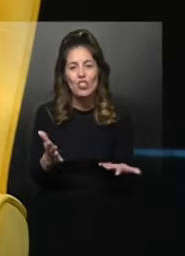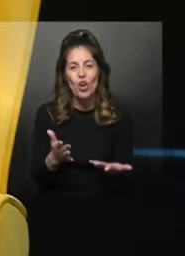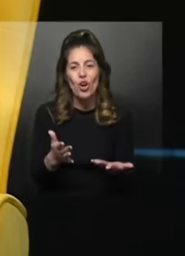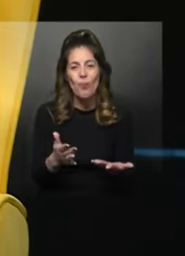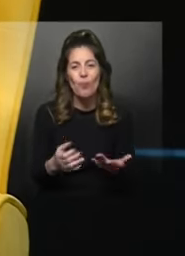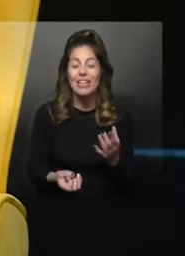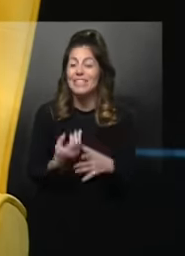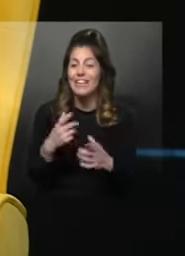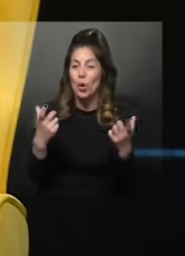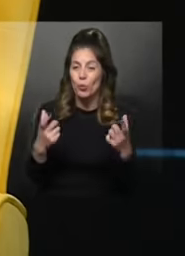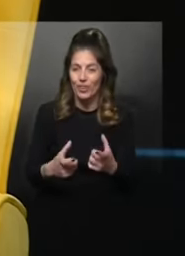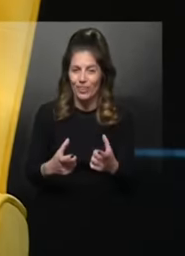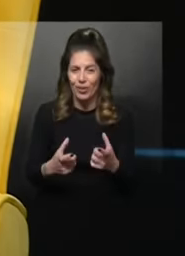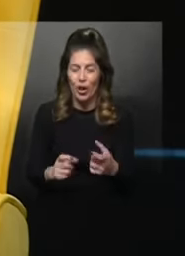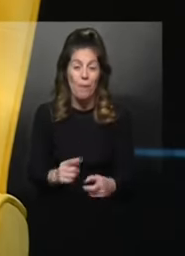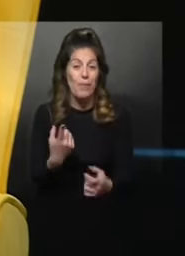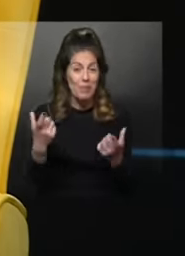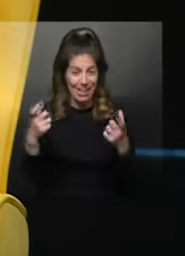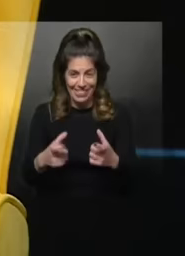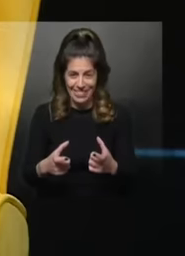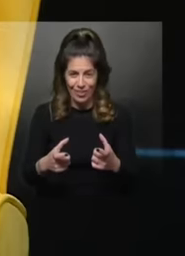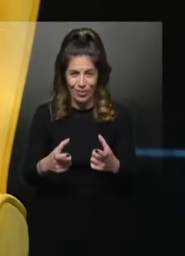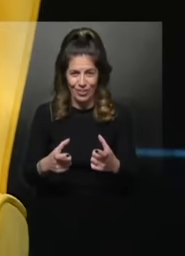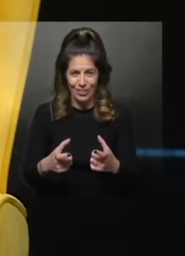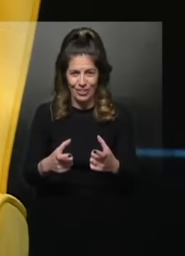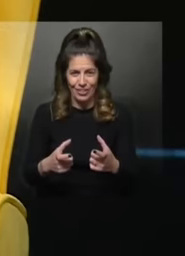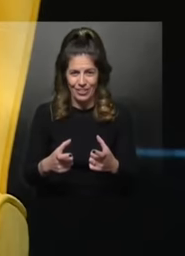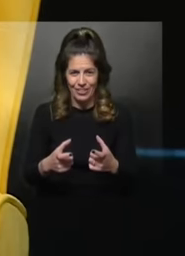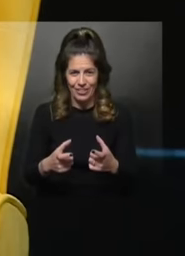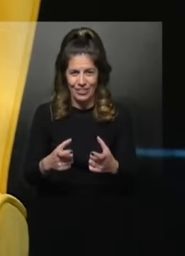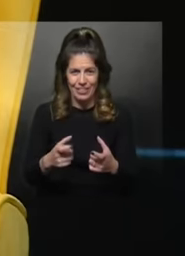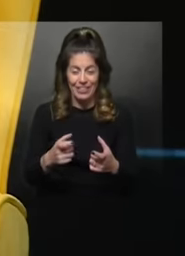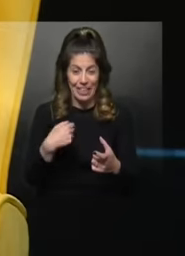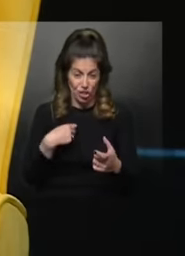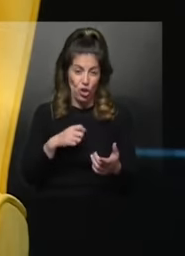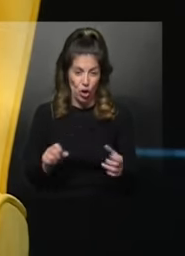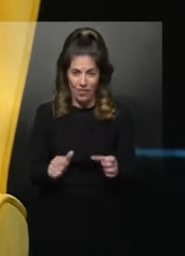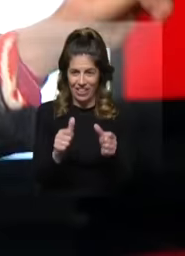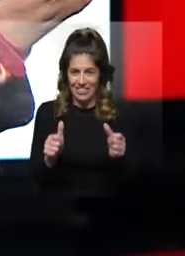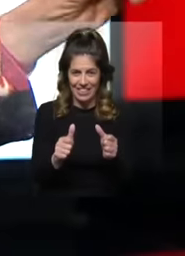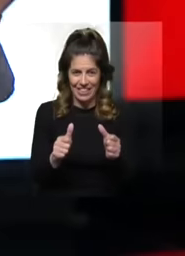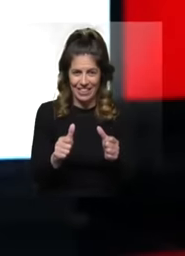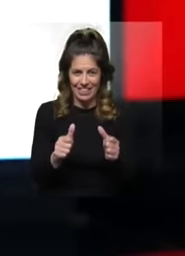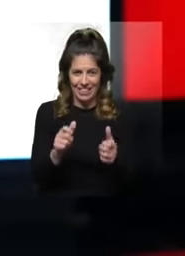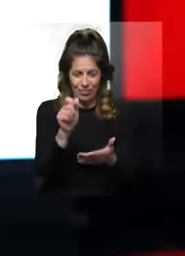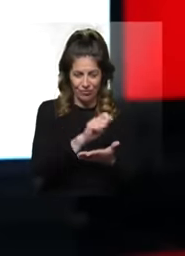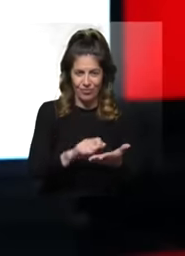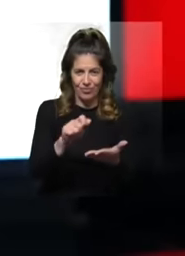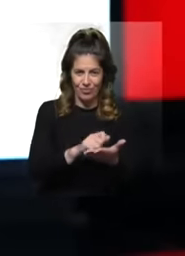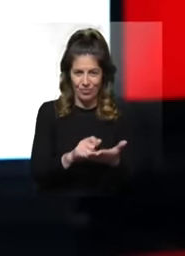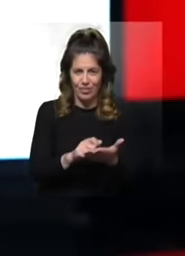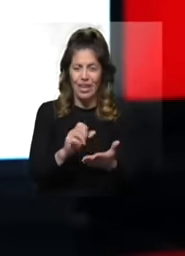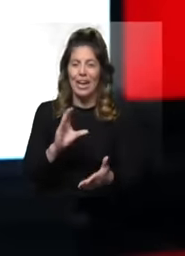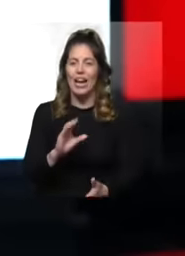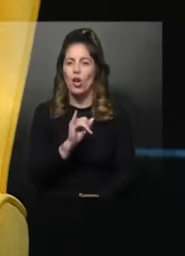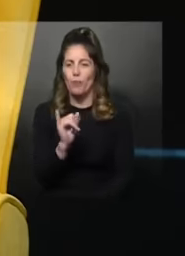un disco, que era el primer disco de autoría que yo iba a hacer. De La Planta. Carlos Piris otra vez Carlos